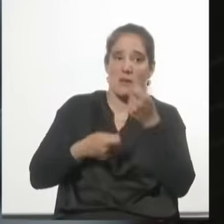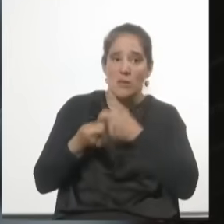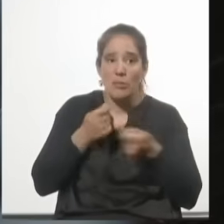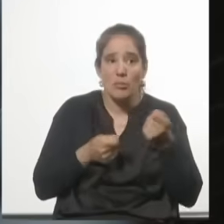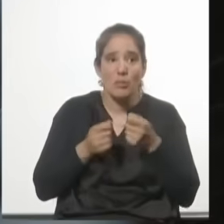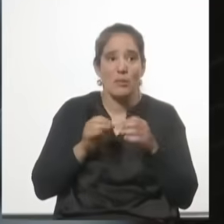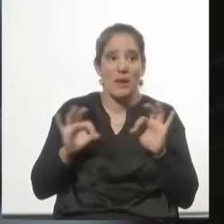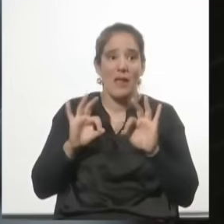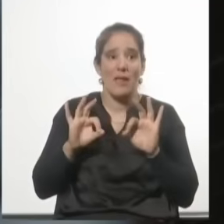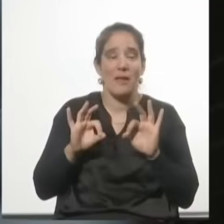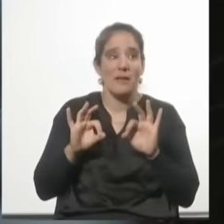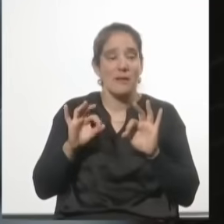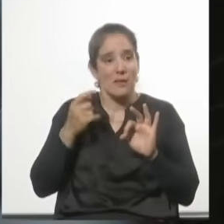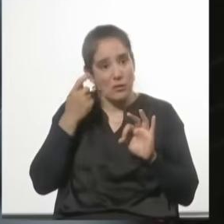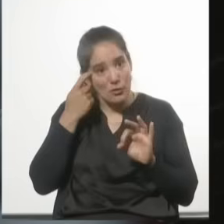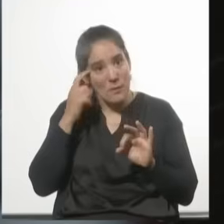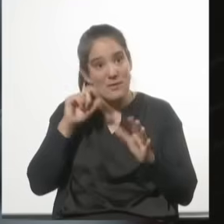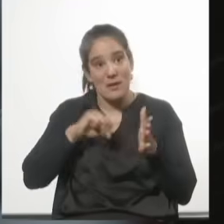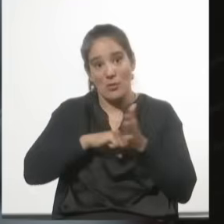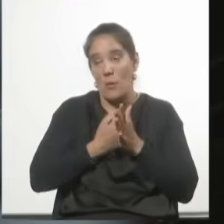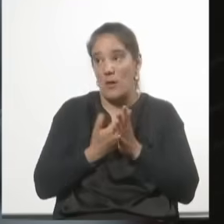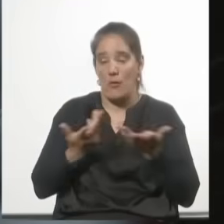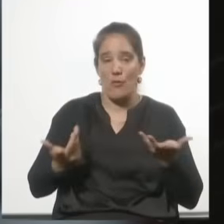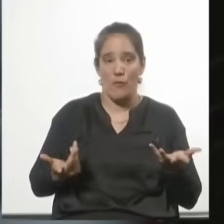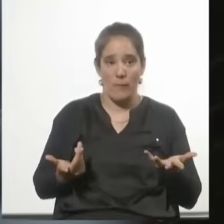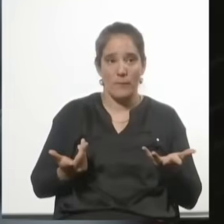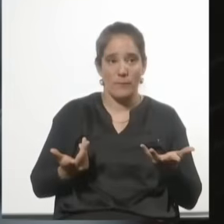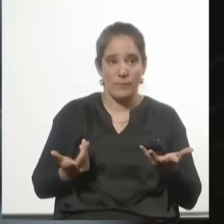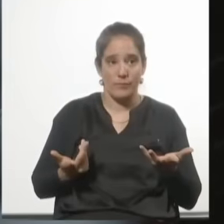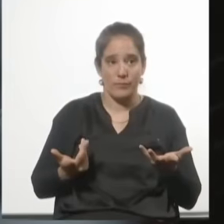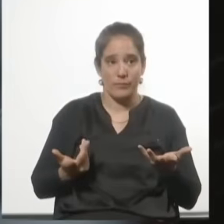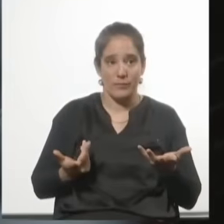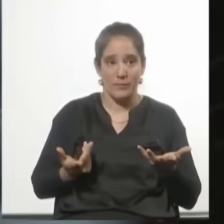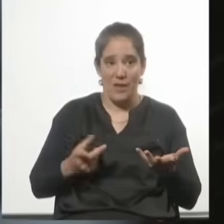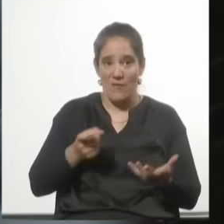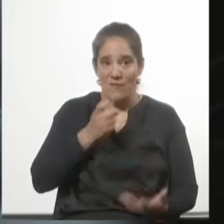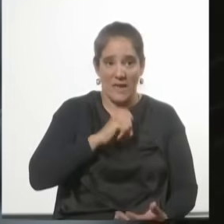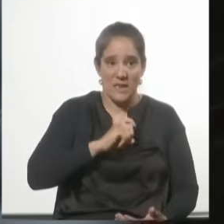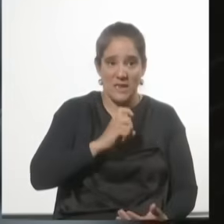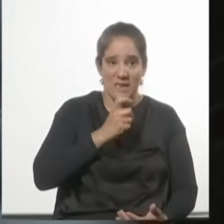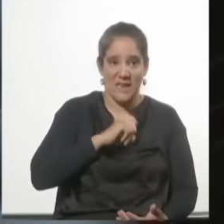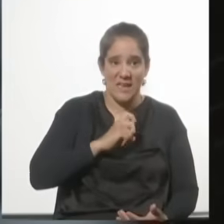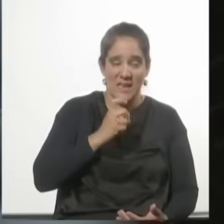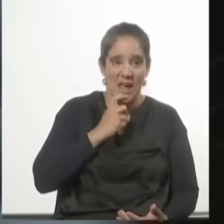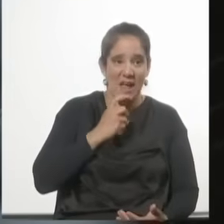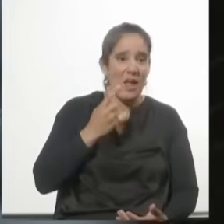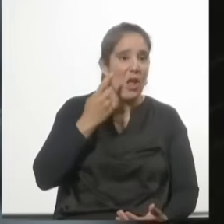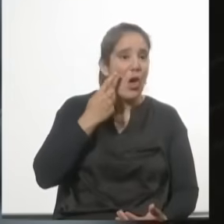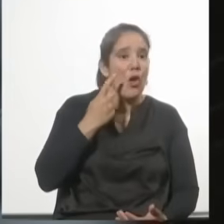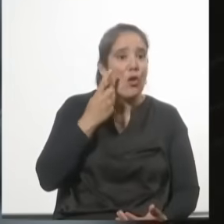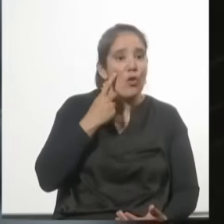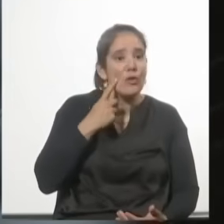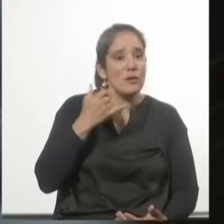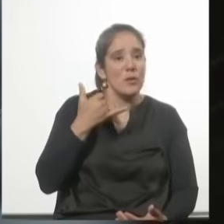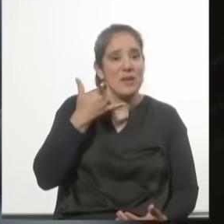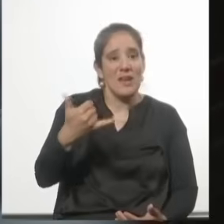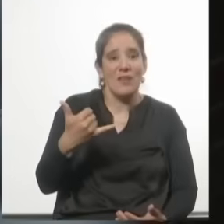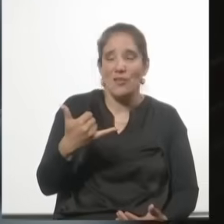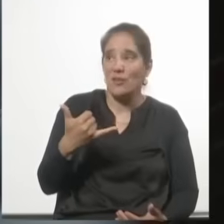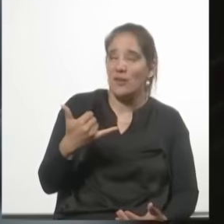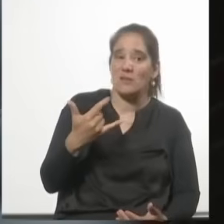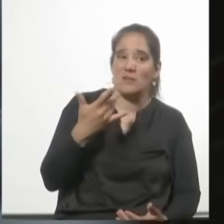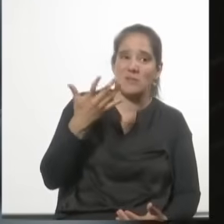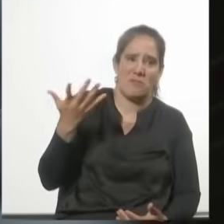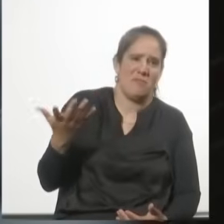para la institución de la naturaleza que se arroga. Datos falsos, el número de contacto del sitio web es un número de teléfono del